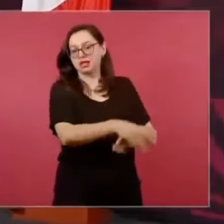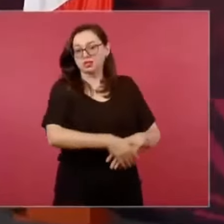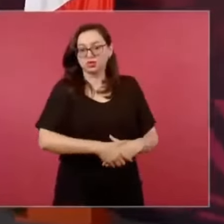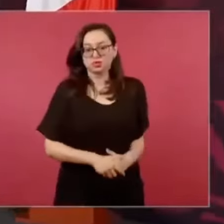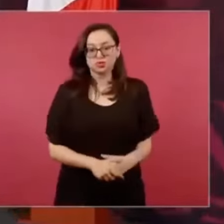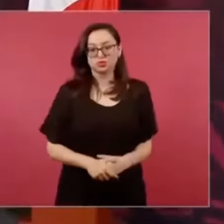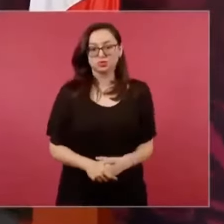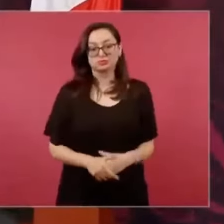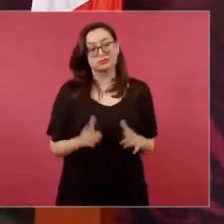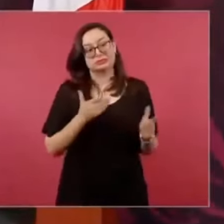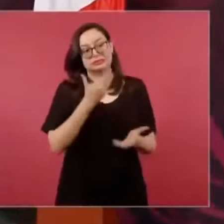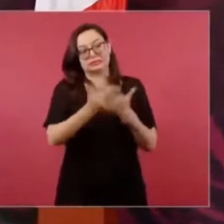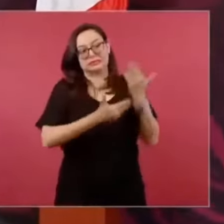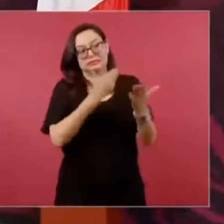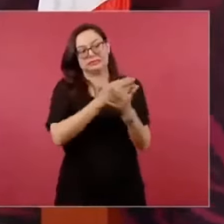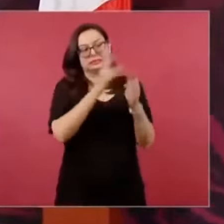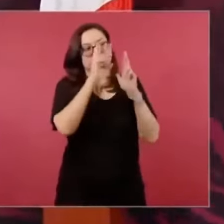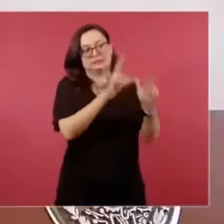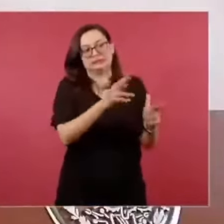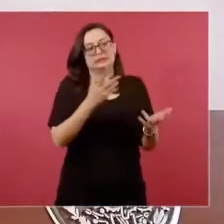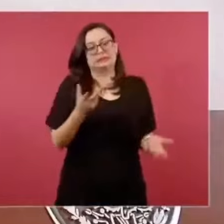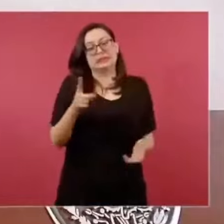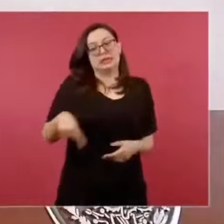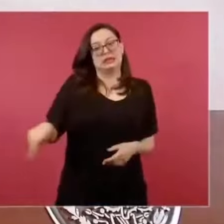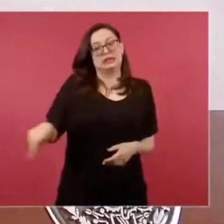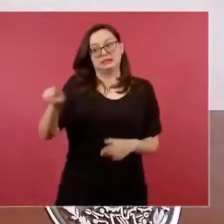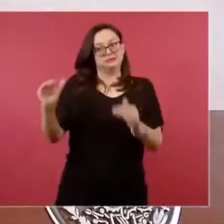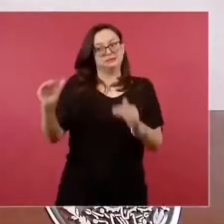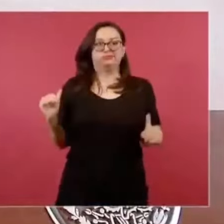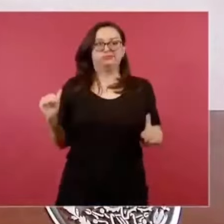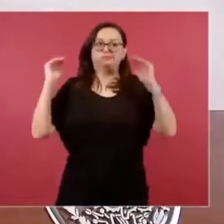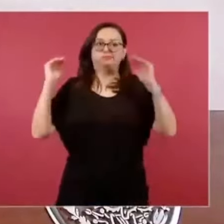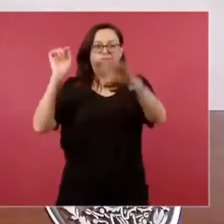Y tampoco creían